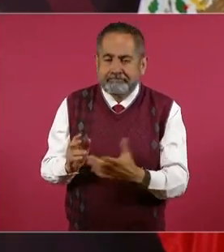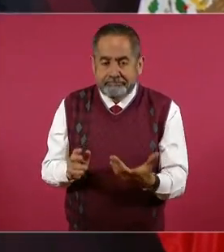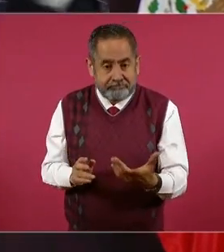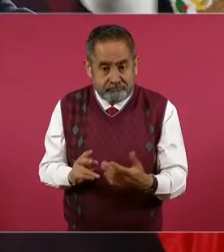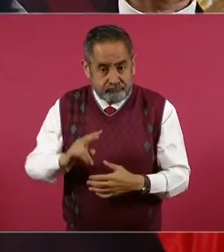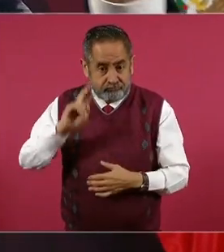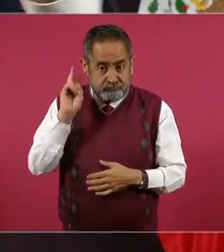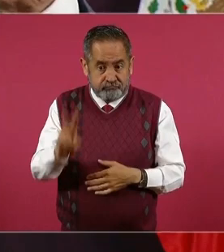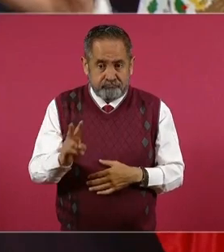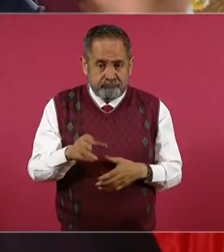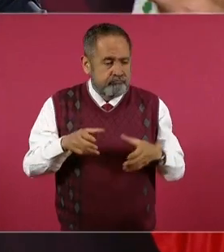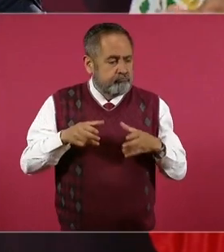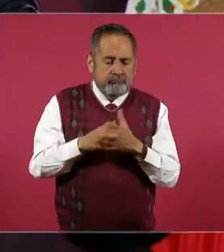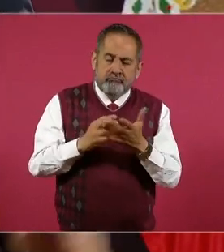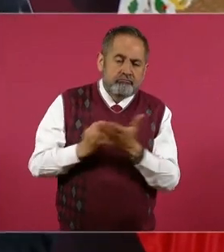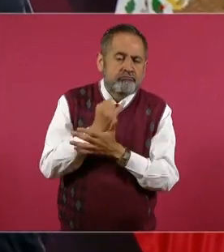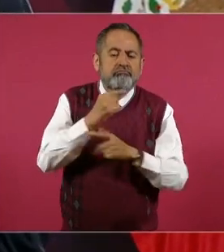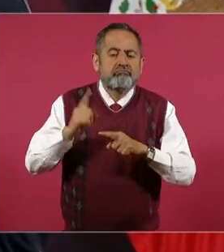porque realmente